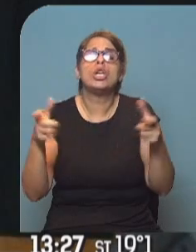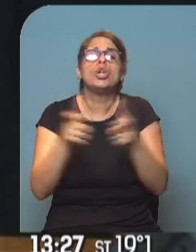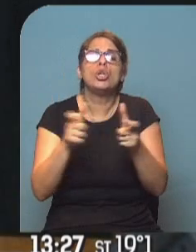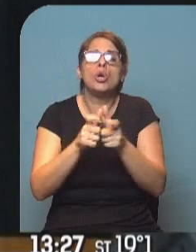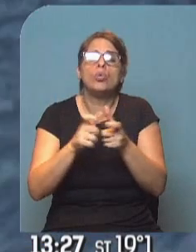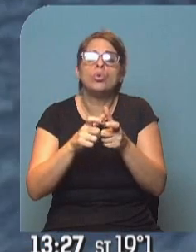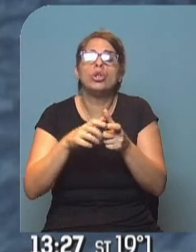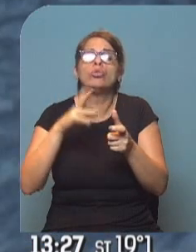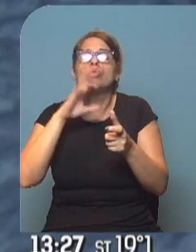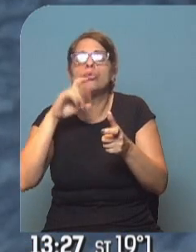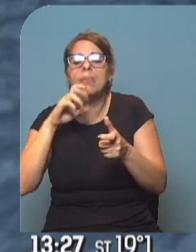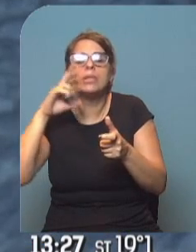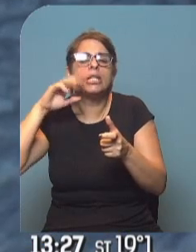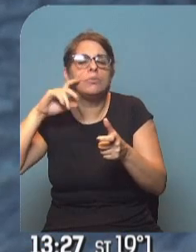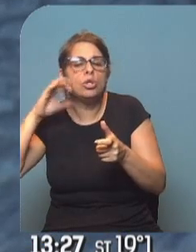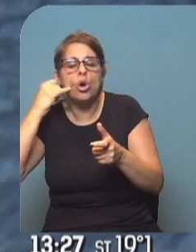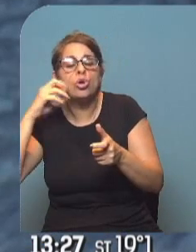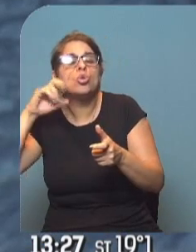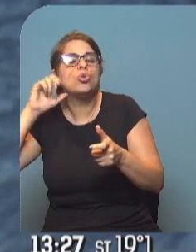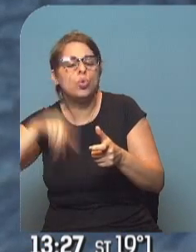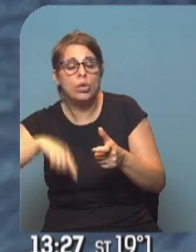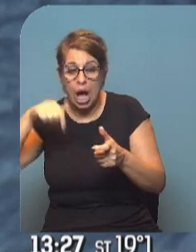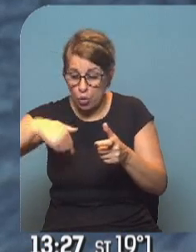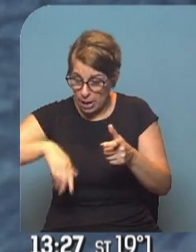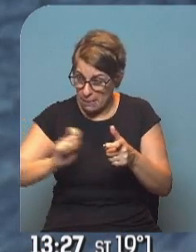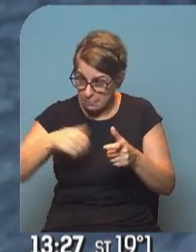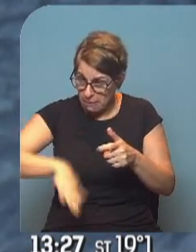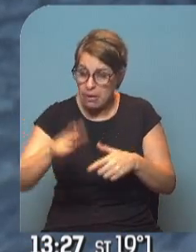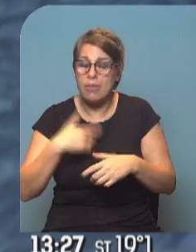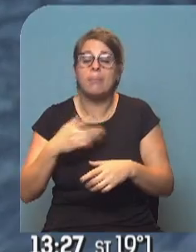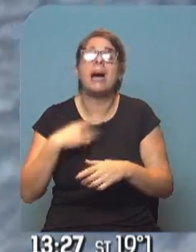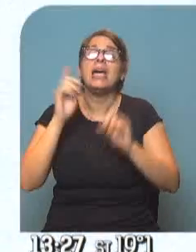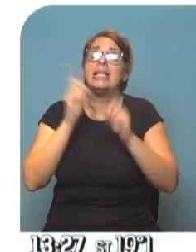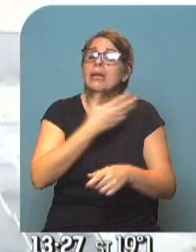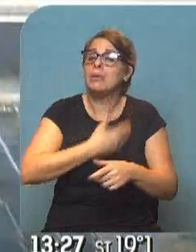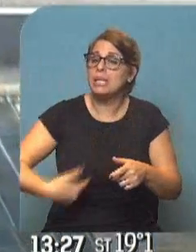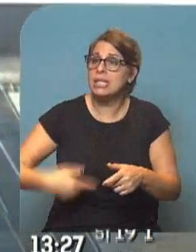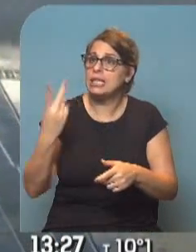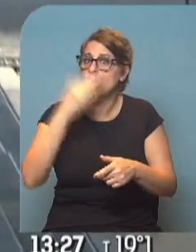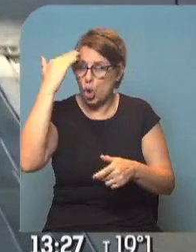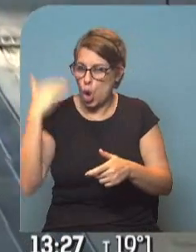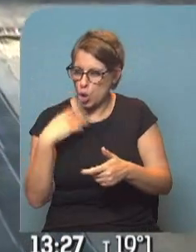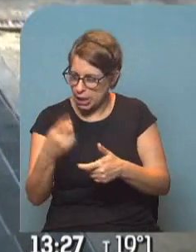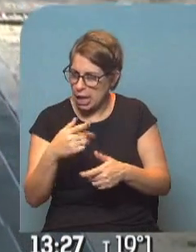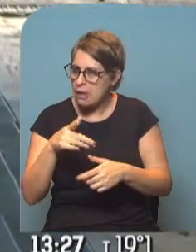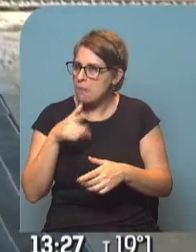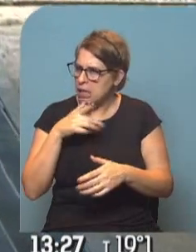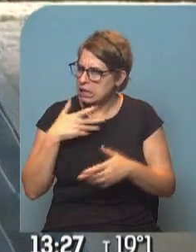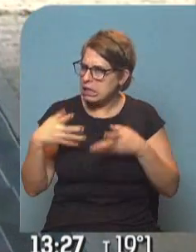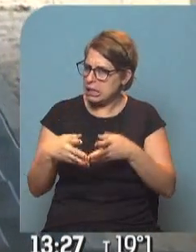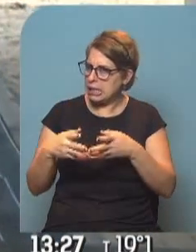Kim Jong-un que ocurriría este mes. Y los líderes políticos de las dos Coreas, técnicamente en guerra